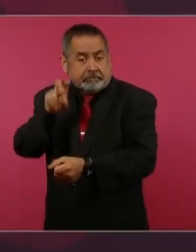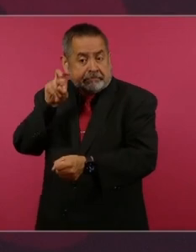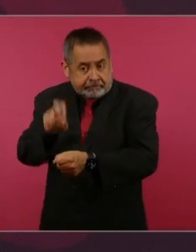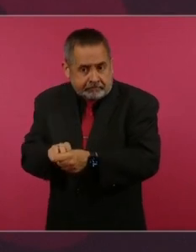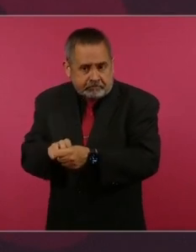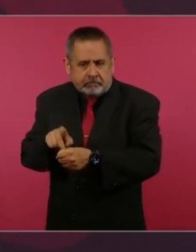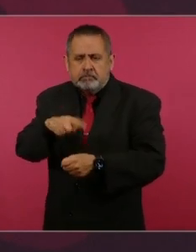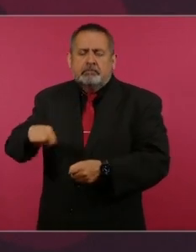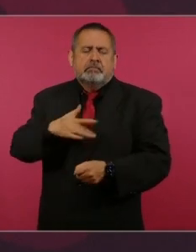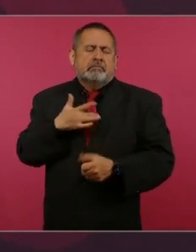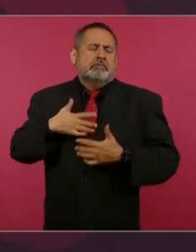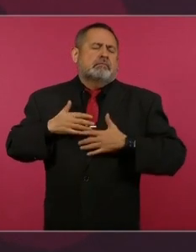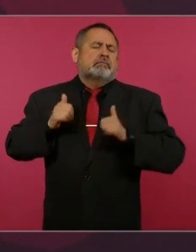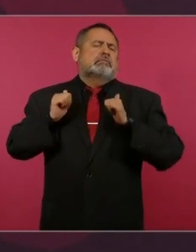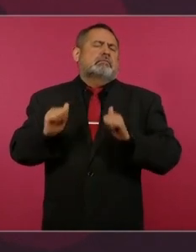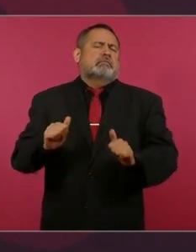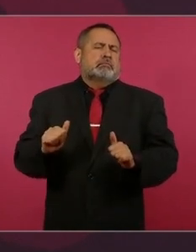ya